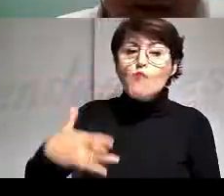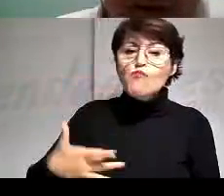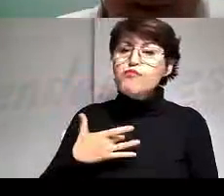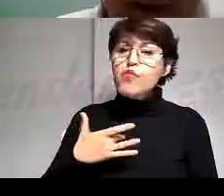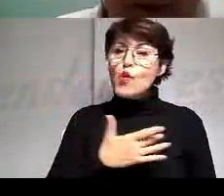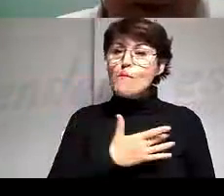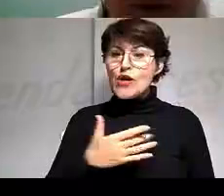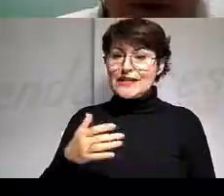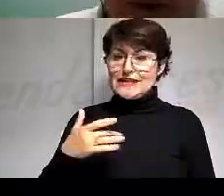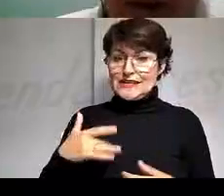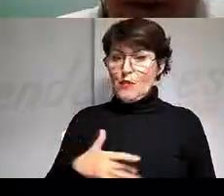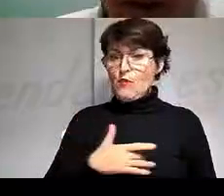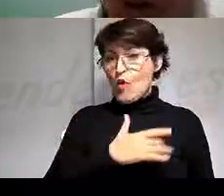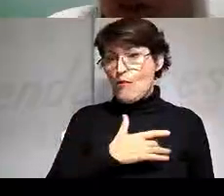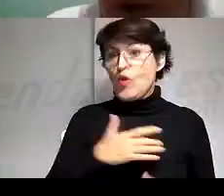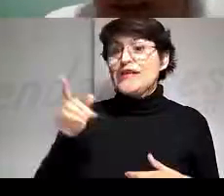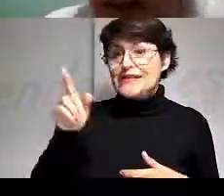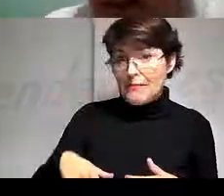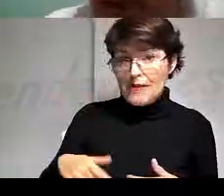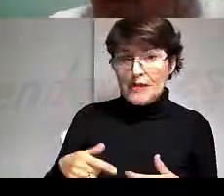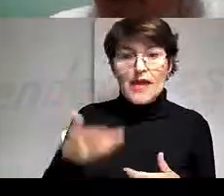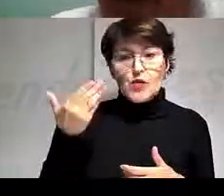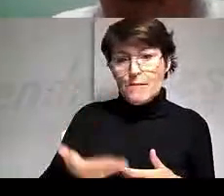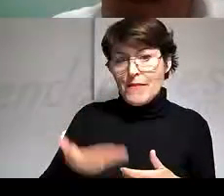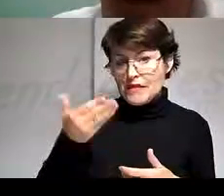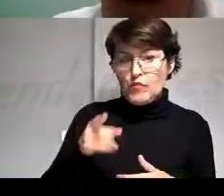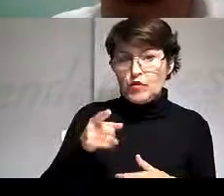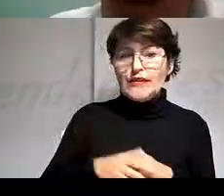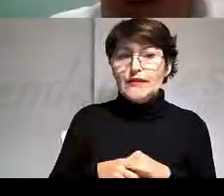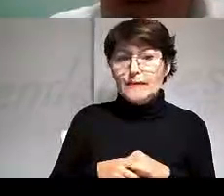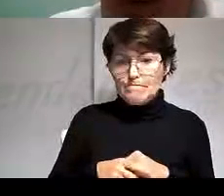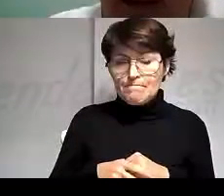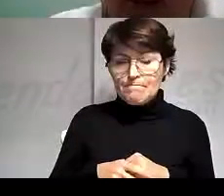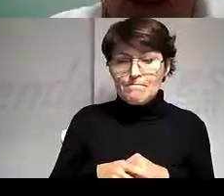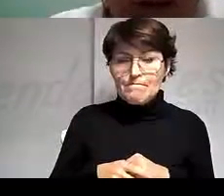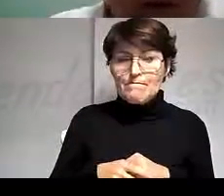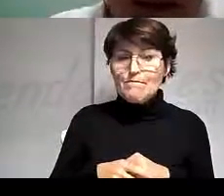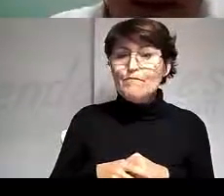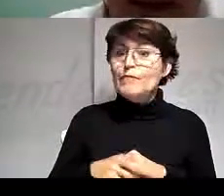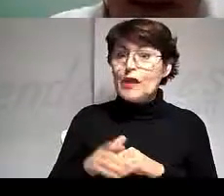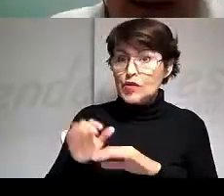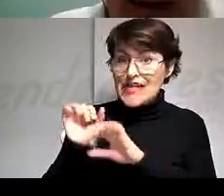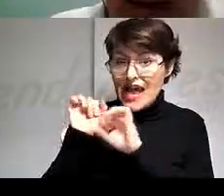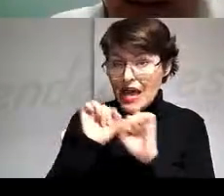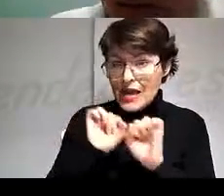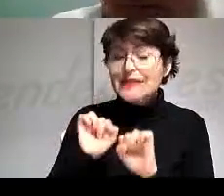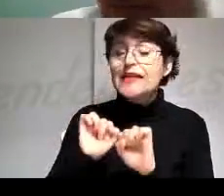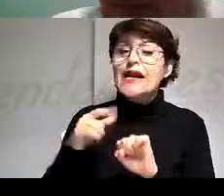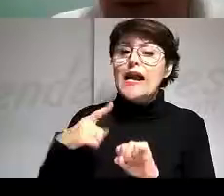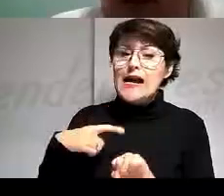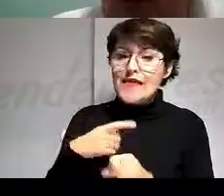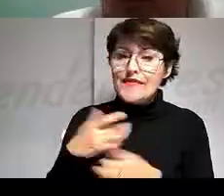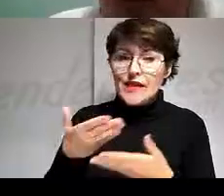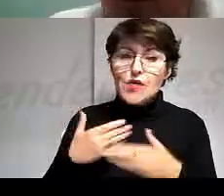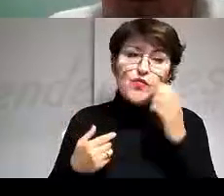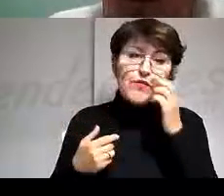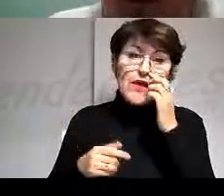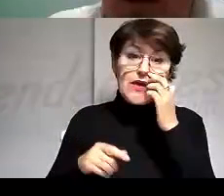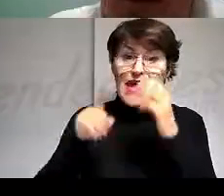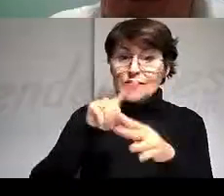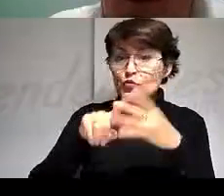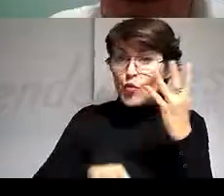creo que no me dejo ninguno, los 4 más frecuentes, porque podríamos incluir, sí, yo diría que son los